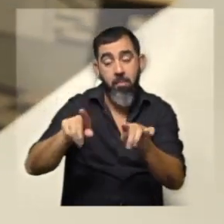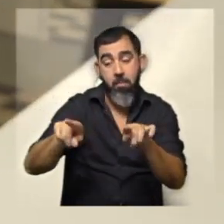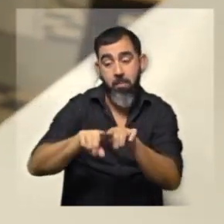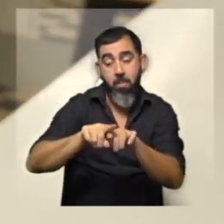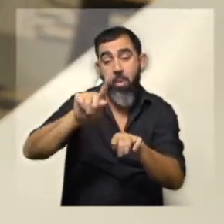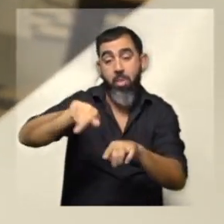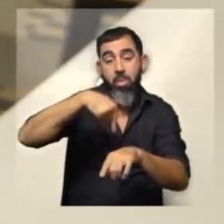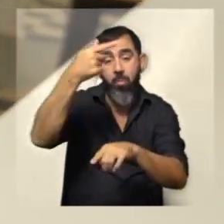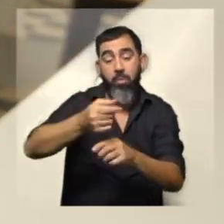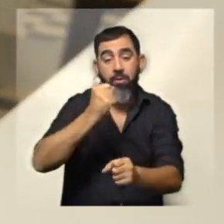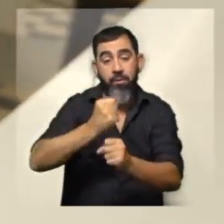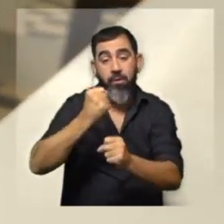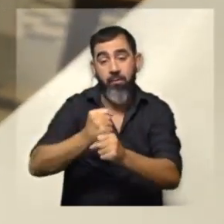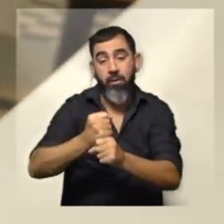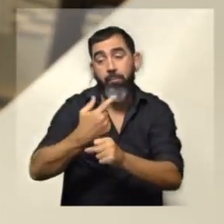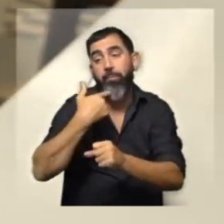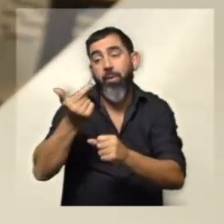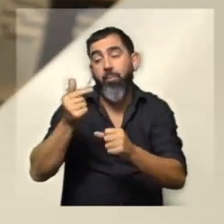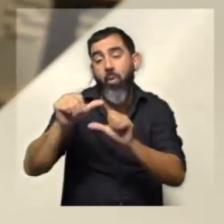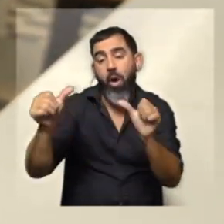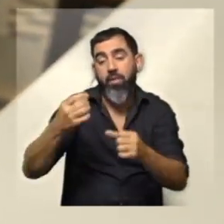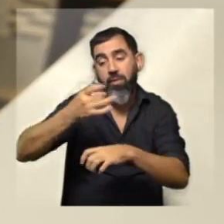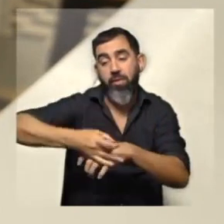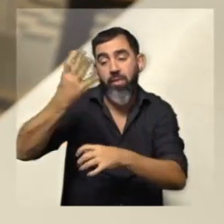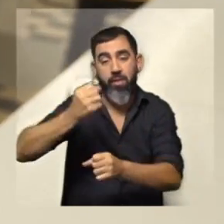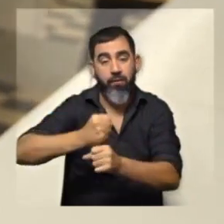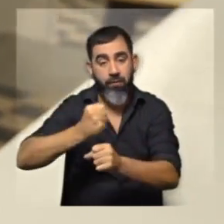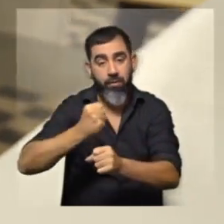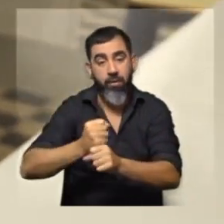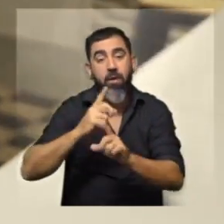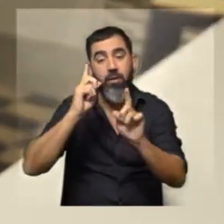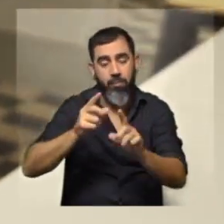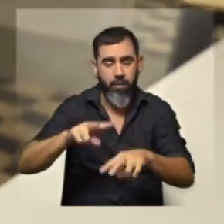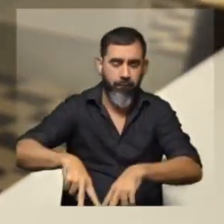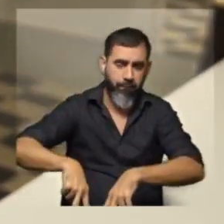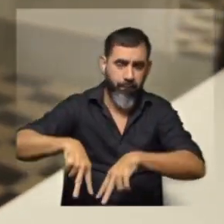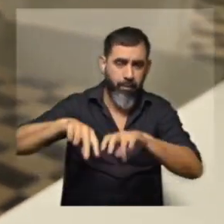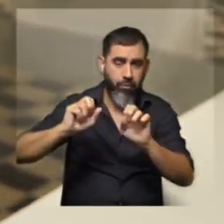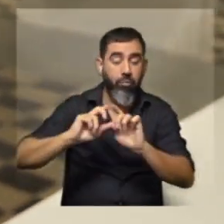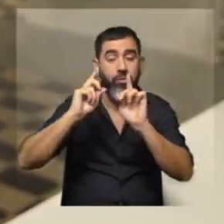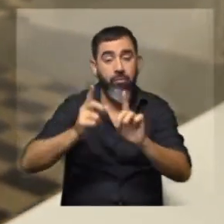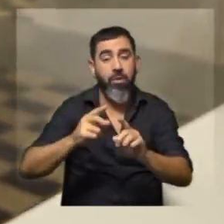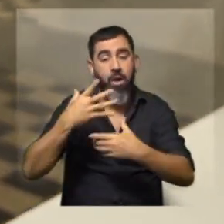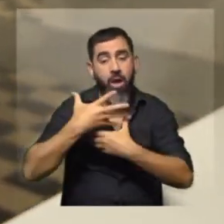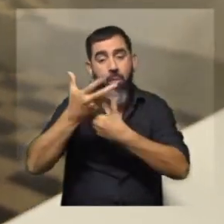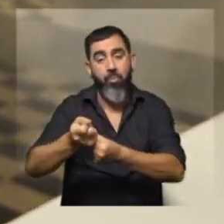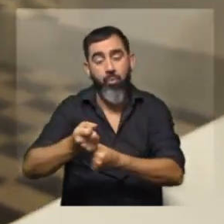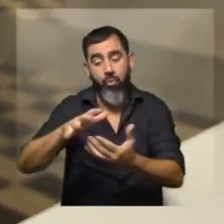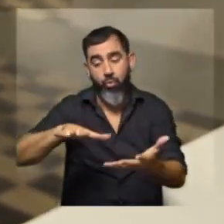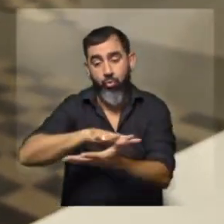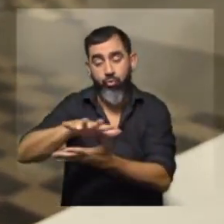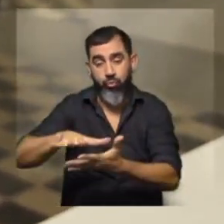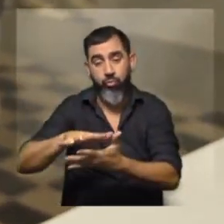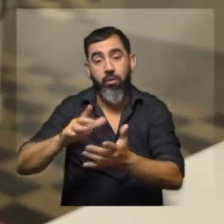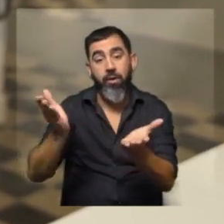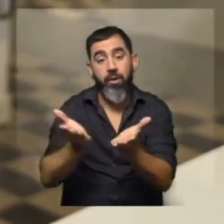a poder trabajar el día que hagan actividad profesional. También para investigación, también para apoyo al medio, también para